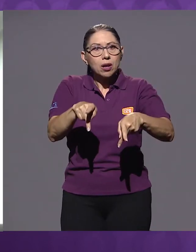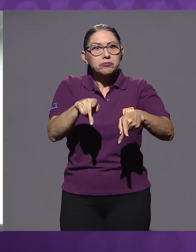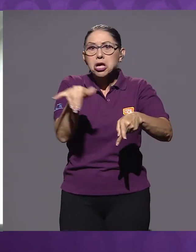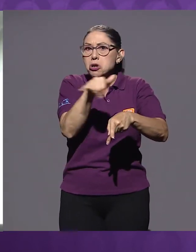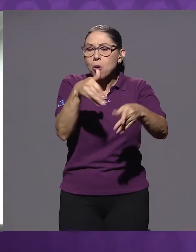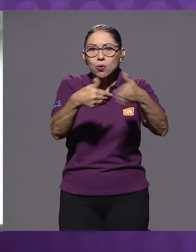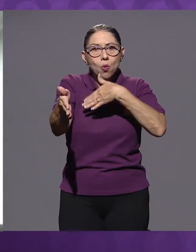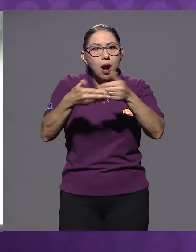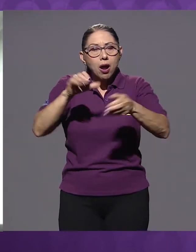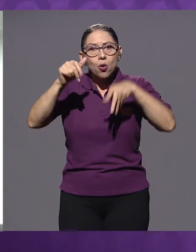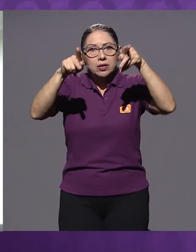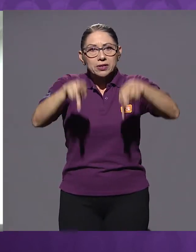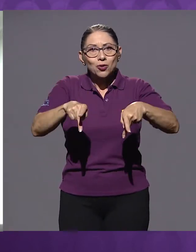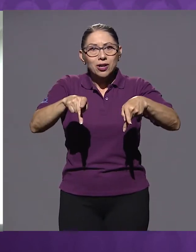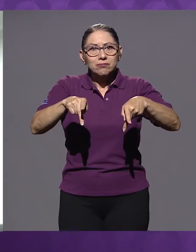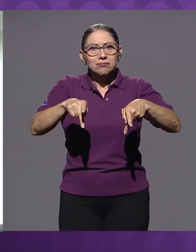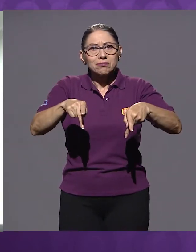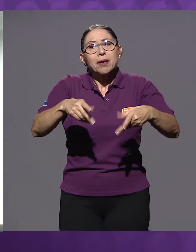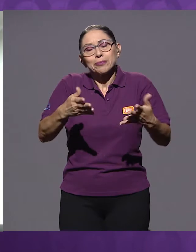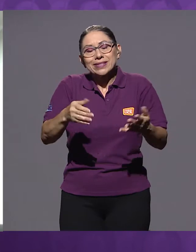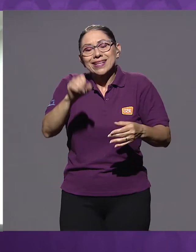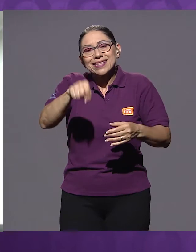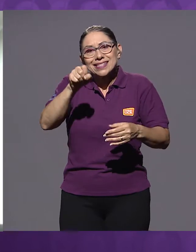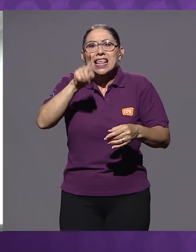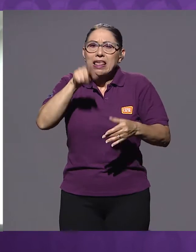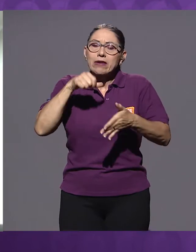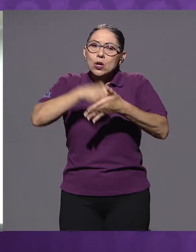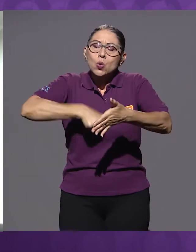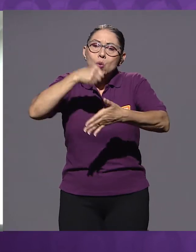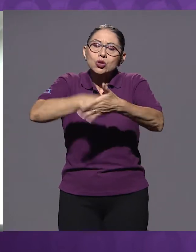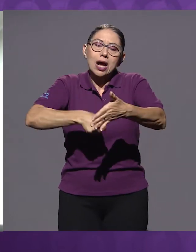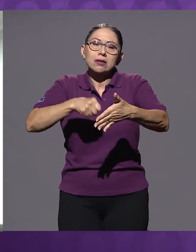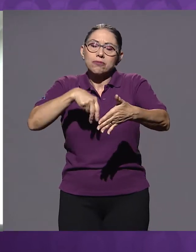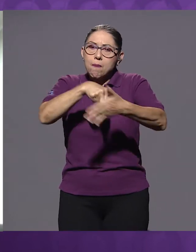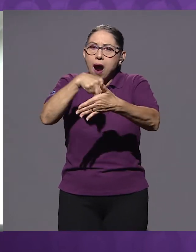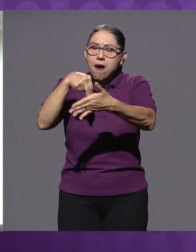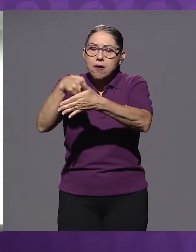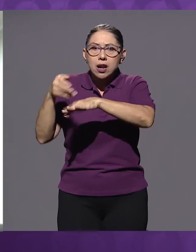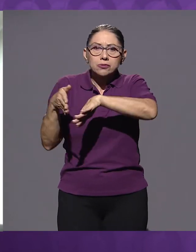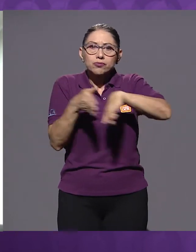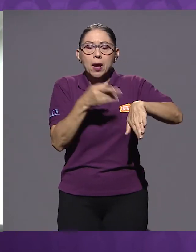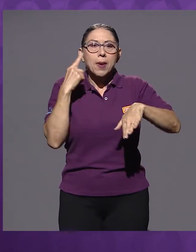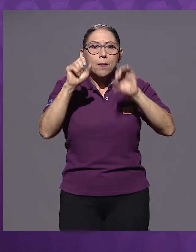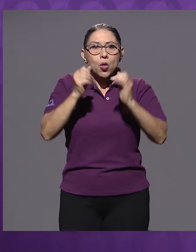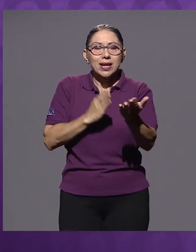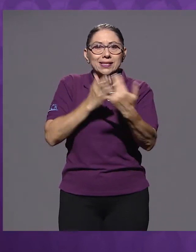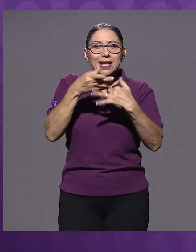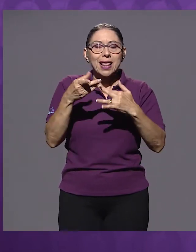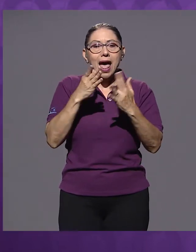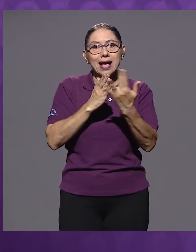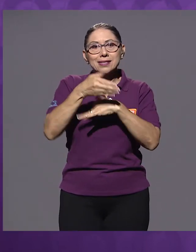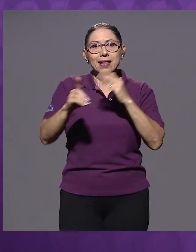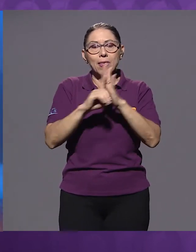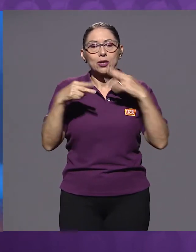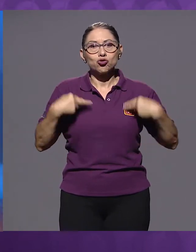que sobreponerse a barreras y brechas que les impiden acceder a sus derechos humanos.